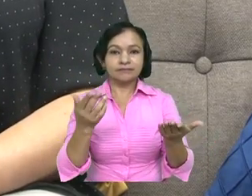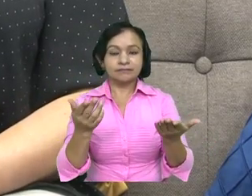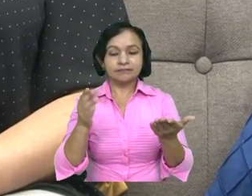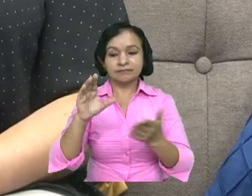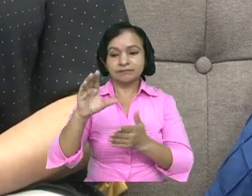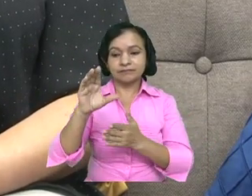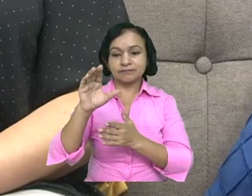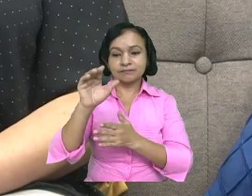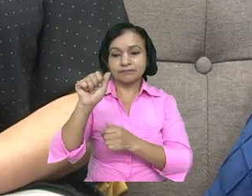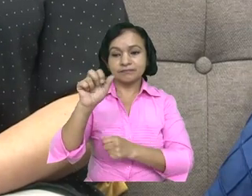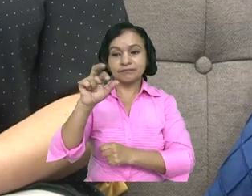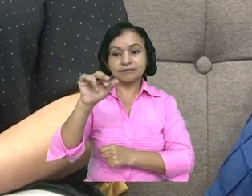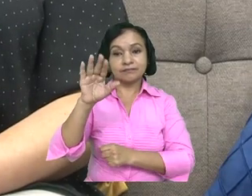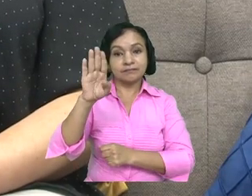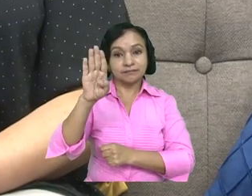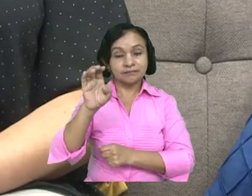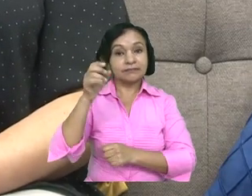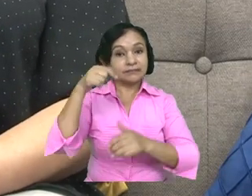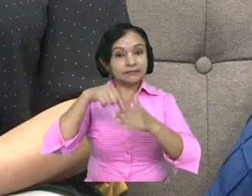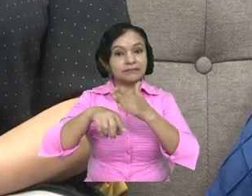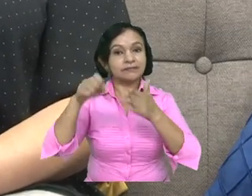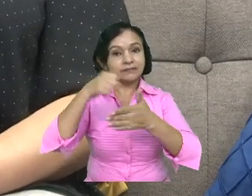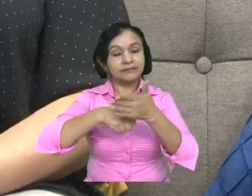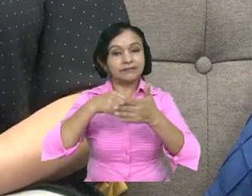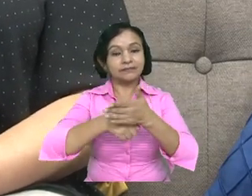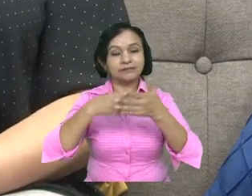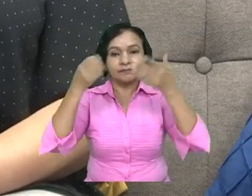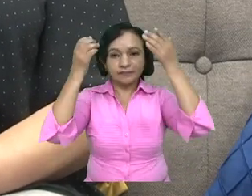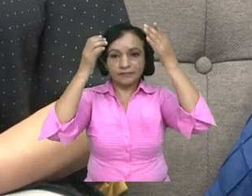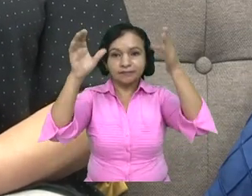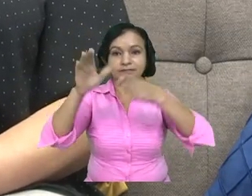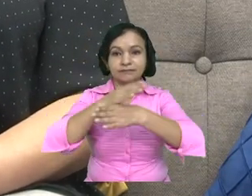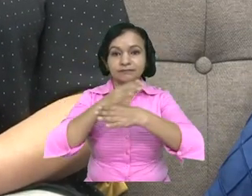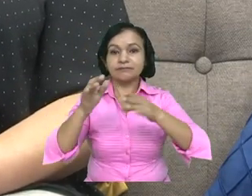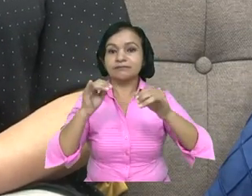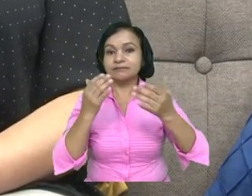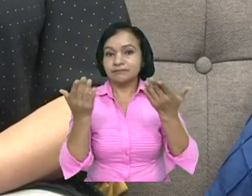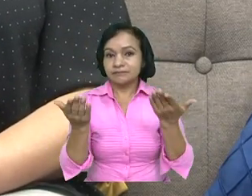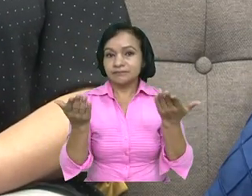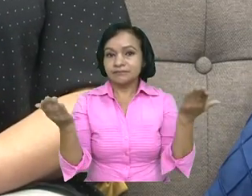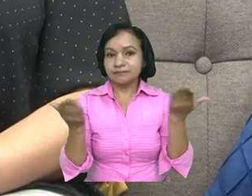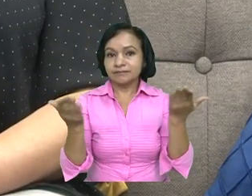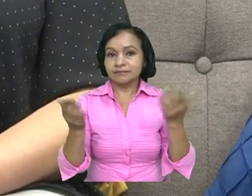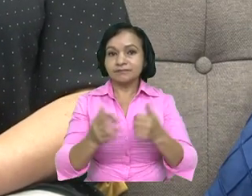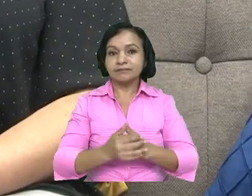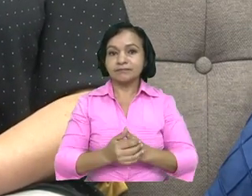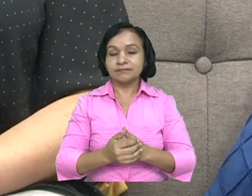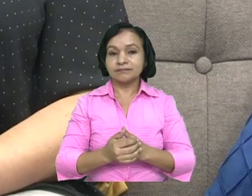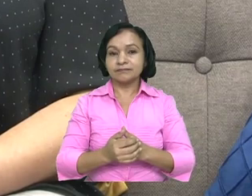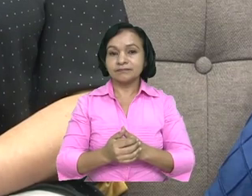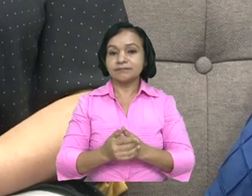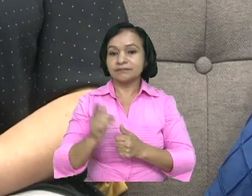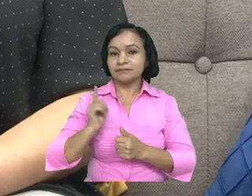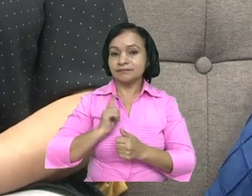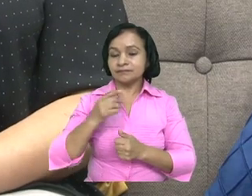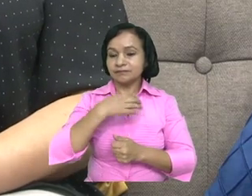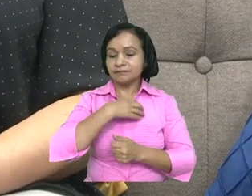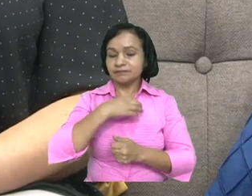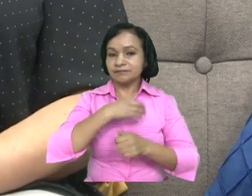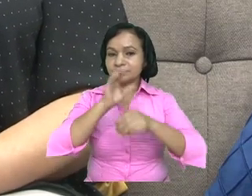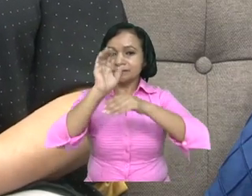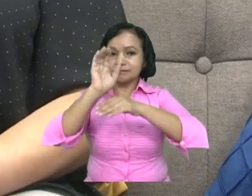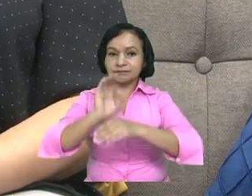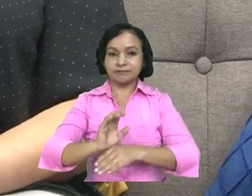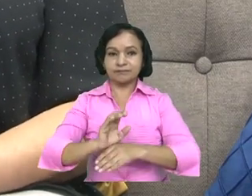Costa Caribe es un reto también porque es intercultural, decimos, y ellos pues tienen sus